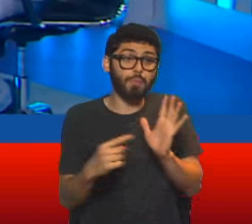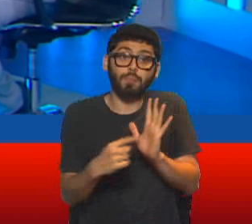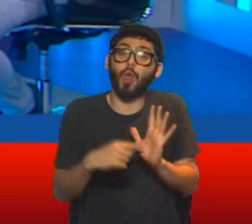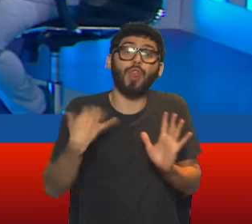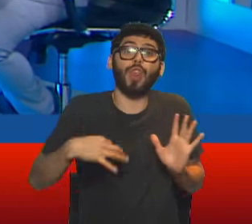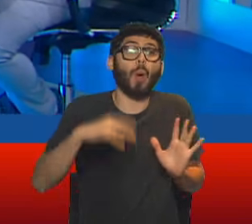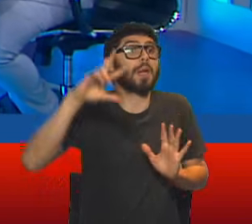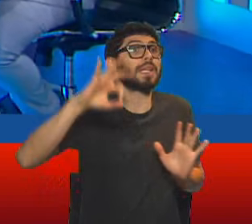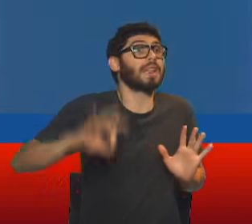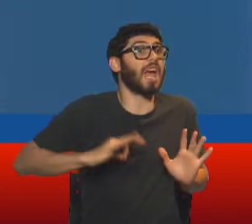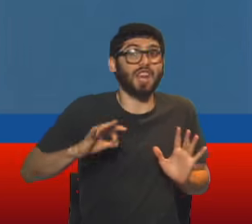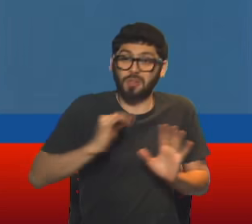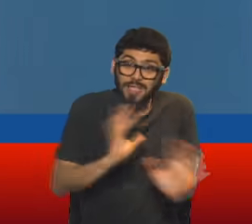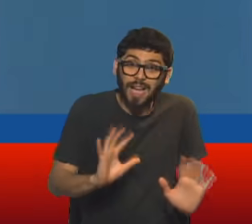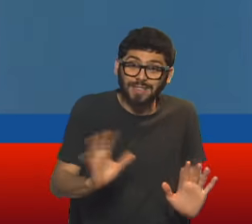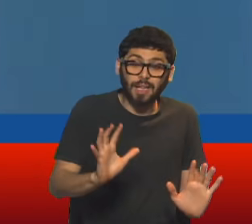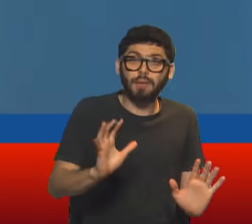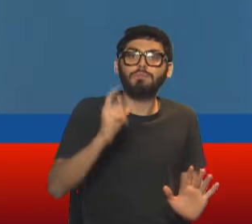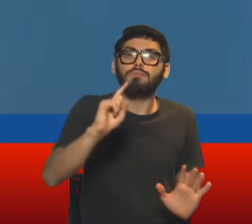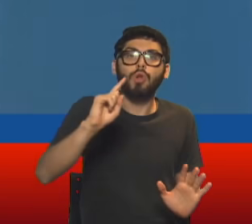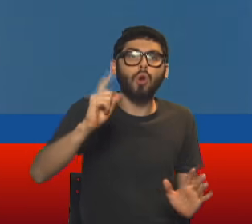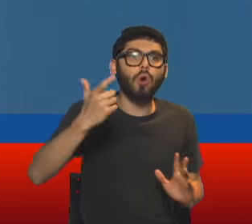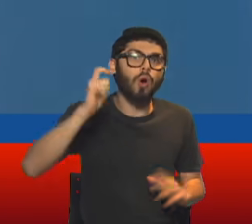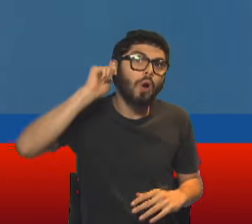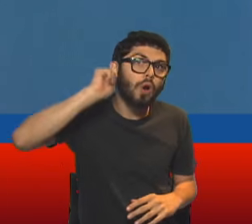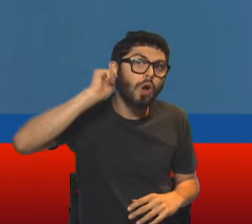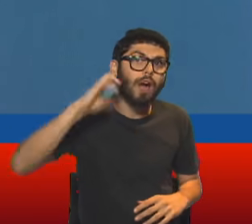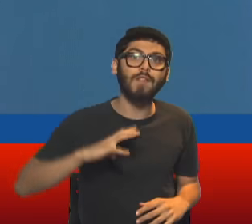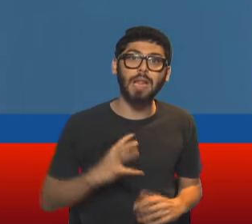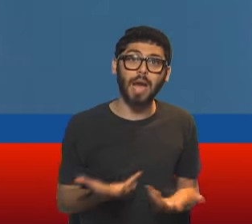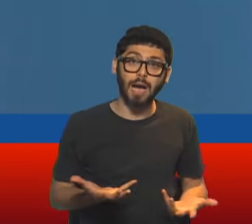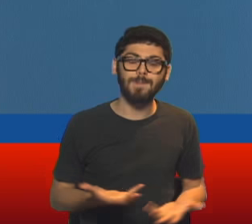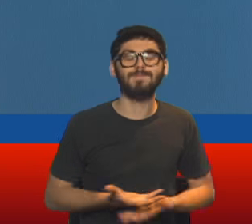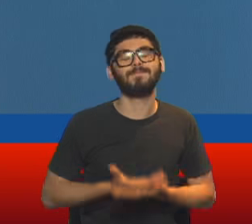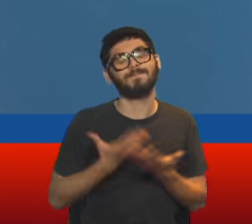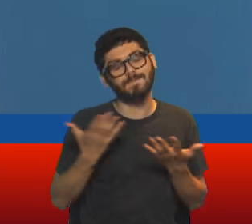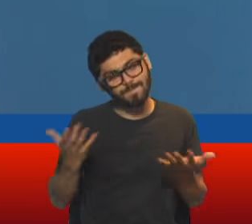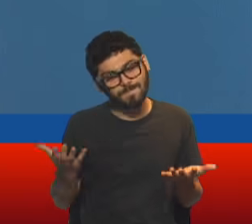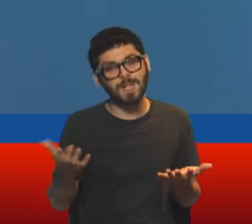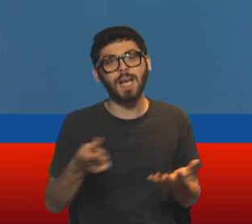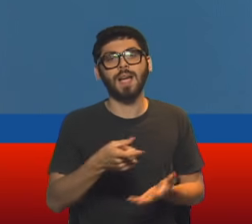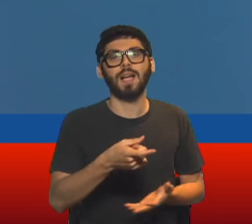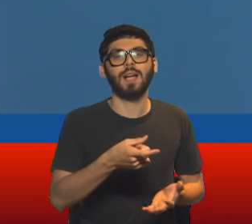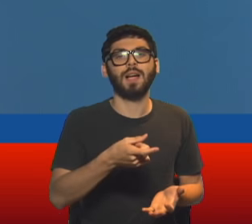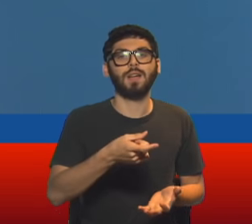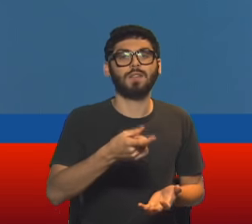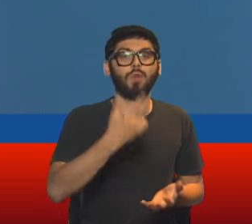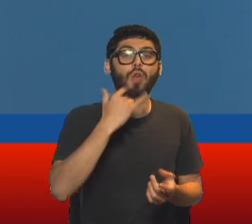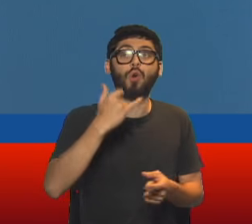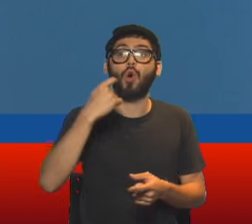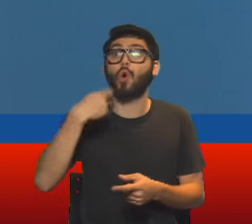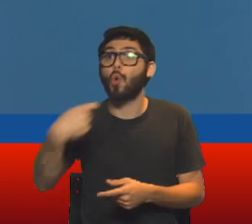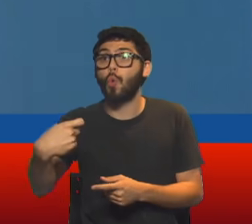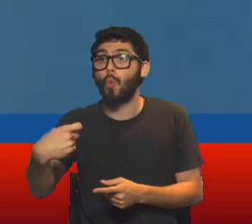para poder acceder a una jubilación pero todavía no les da la edad entonces decimos que son jóvenes para jubilarse